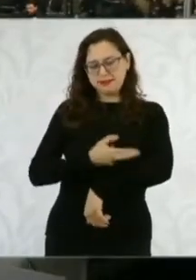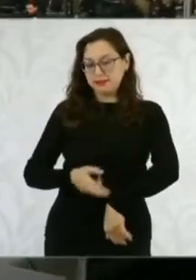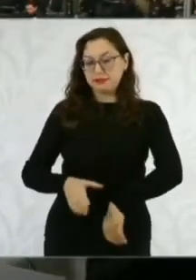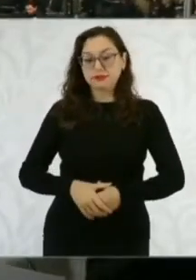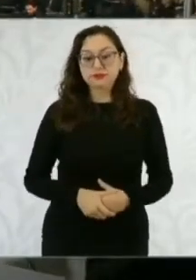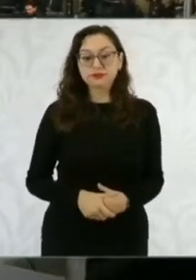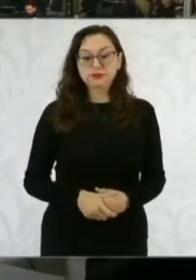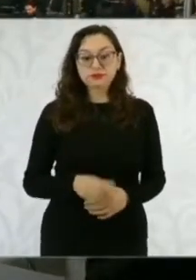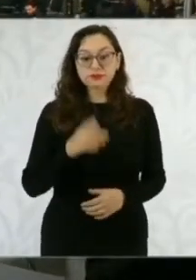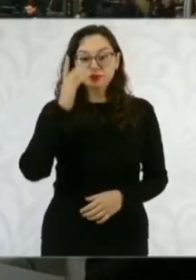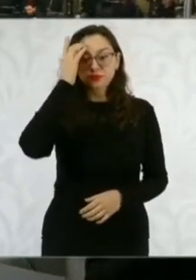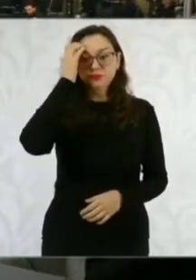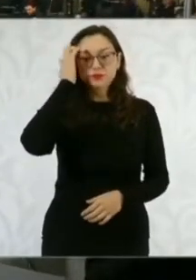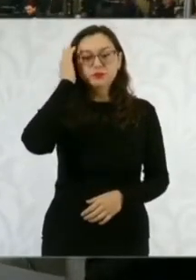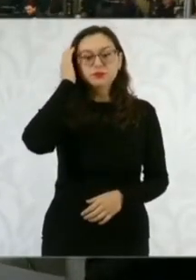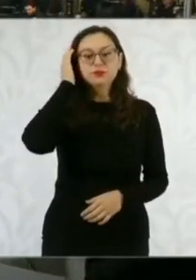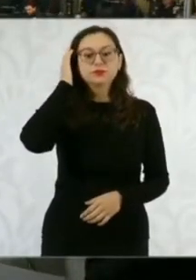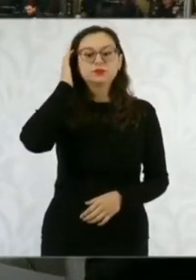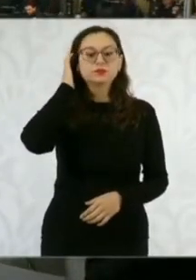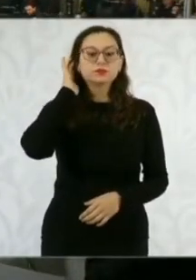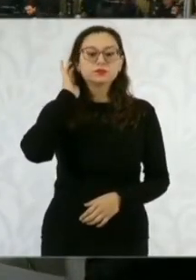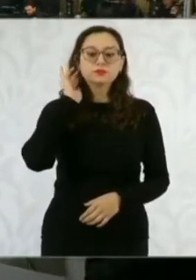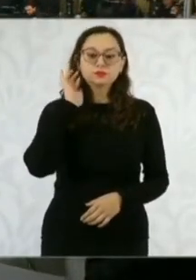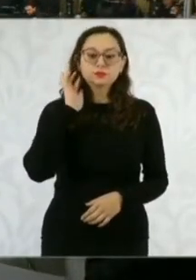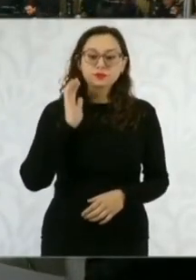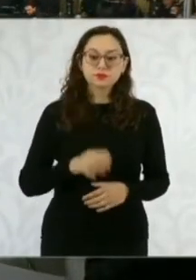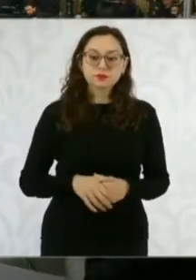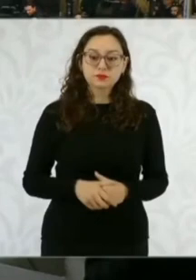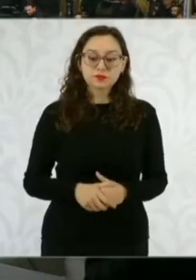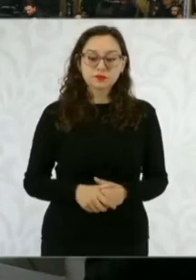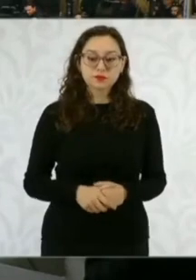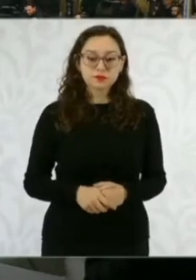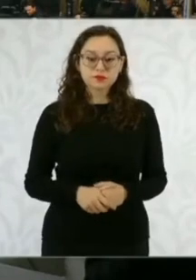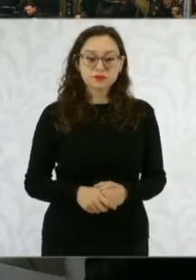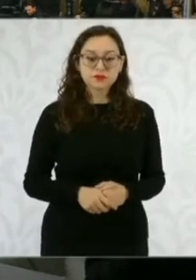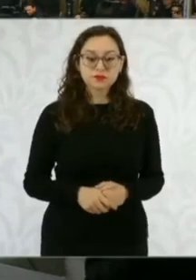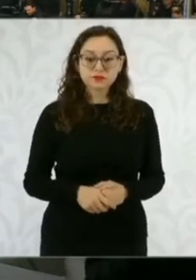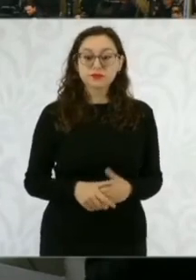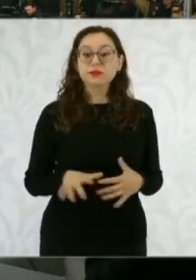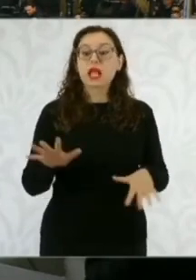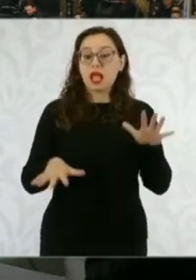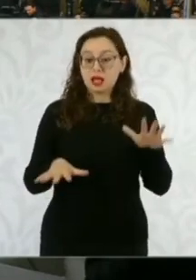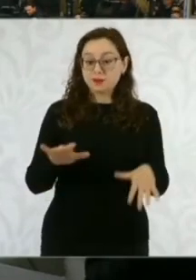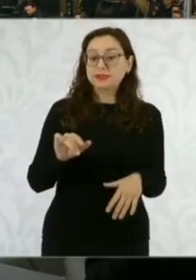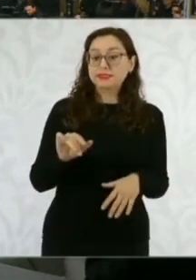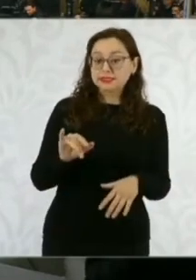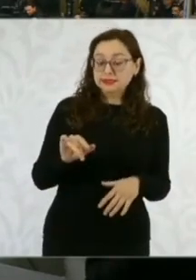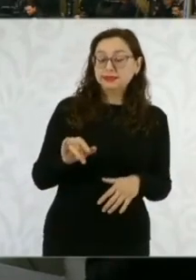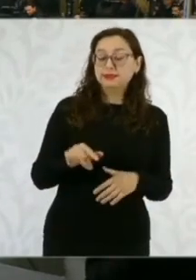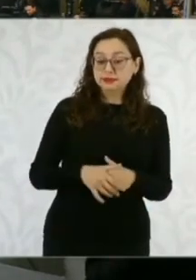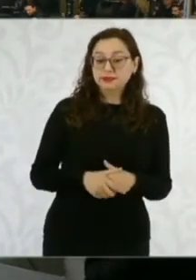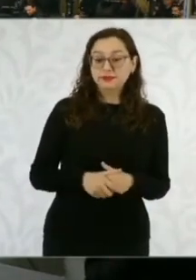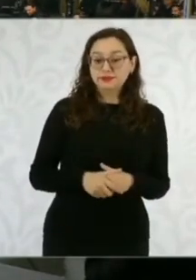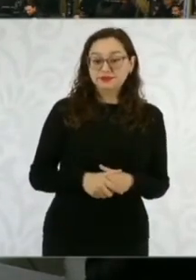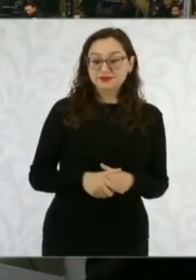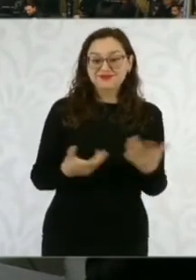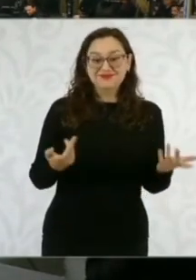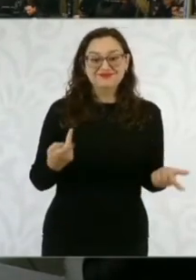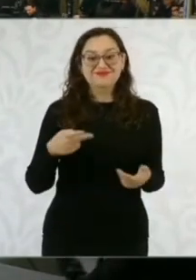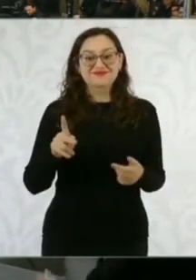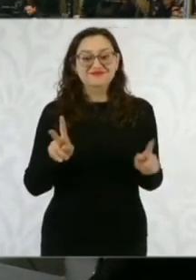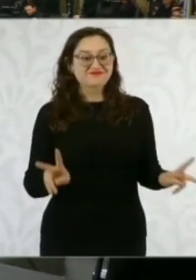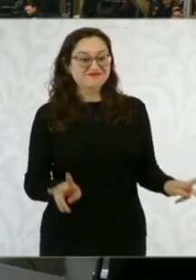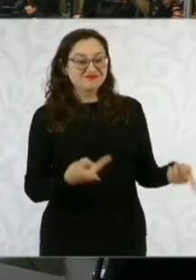¿Esas viviendas no están registradas en el registro público? Sí. En algunos casos sí, porque el notario, pero se venden